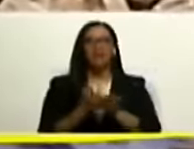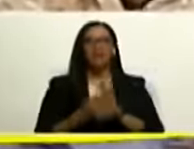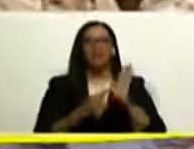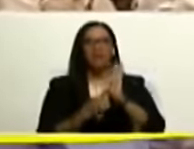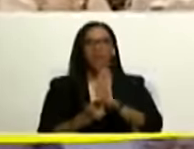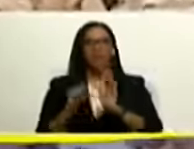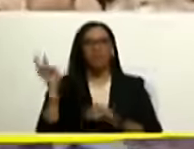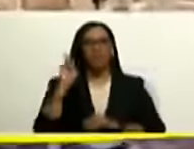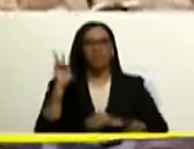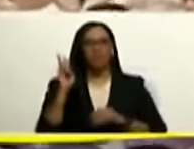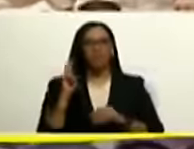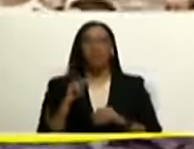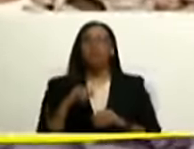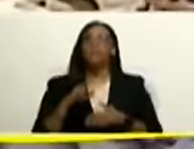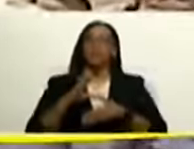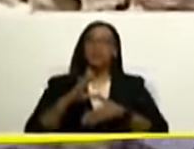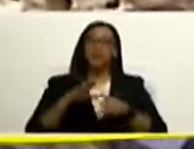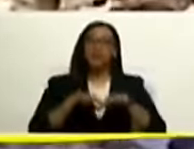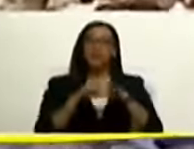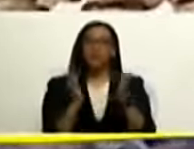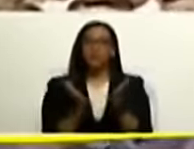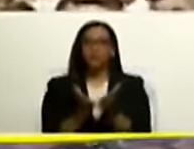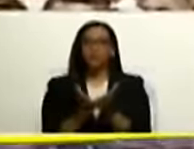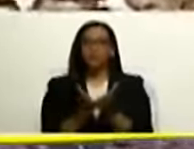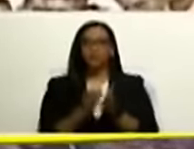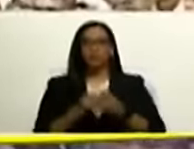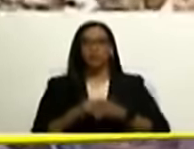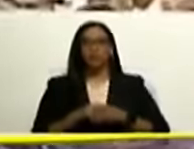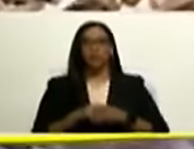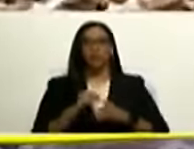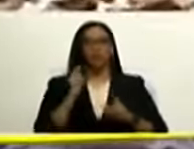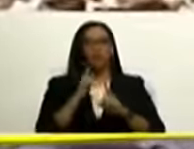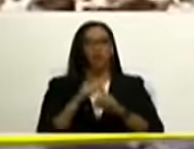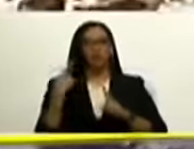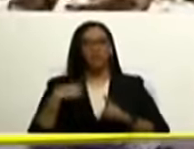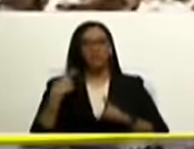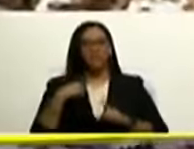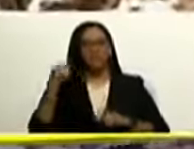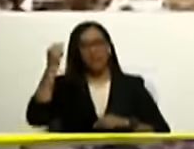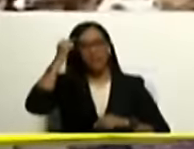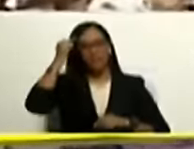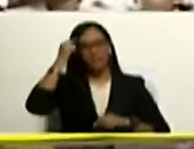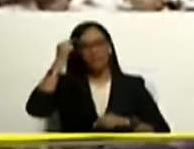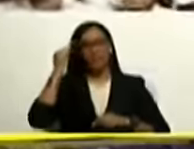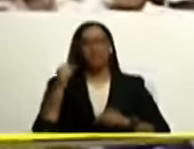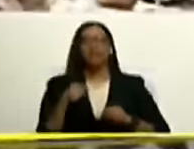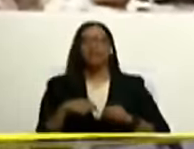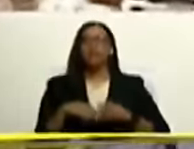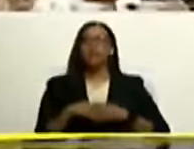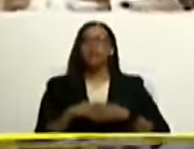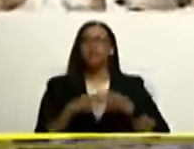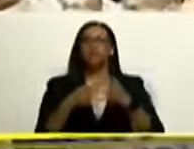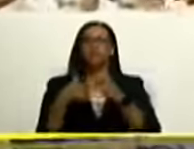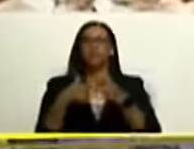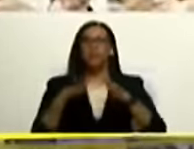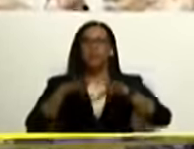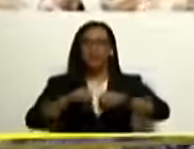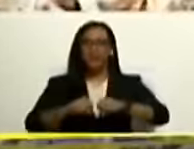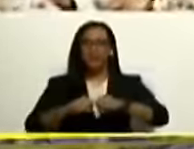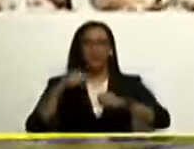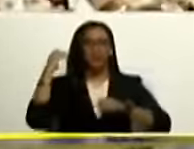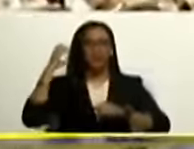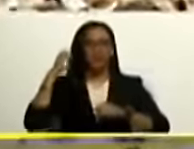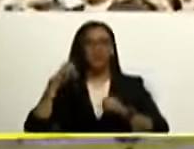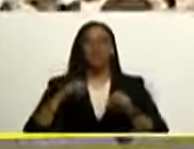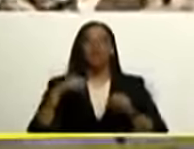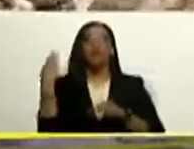de Venezuela para América y para el mundo. Un objetivo que tenían en la mente los imperios europeos y el